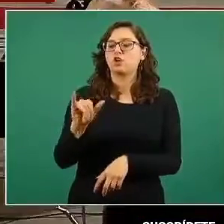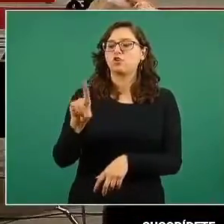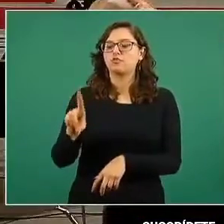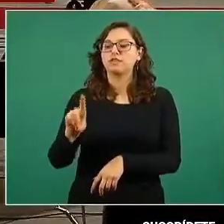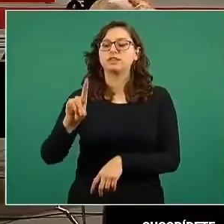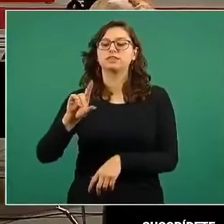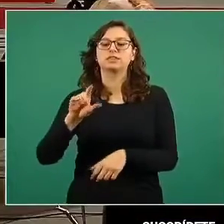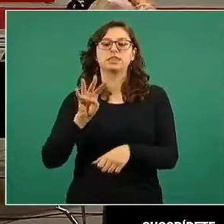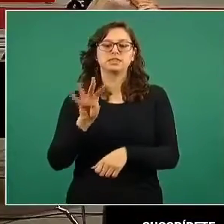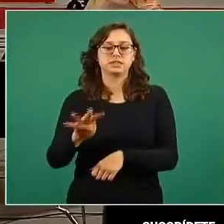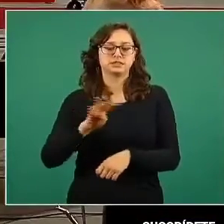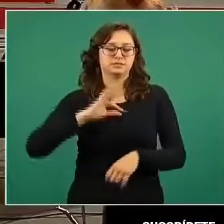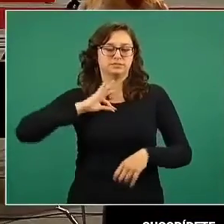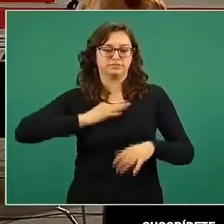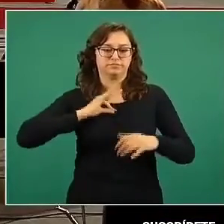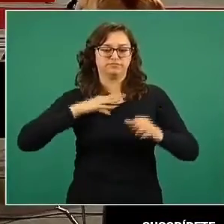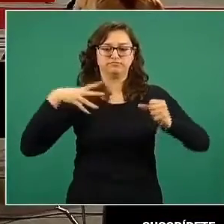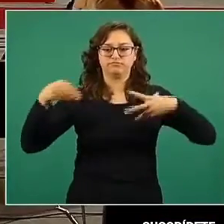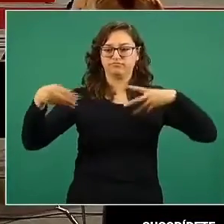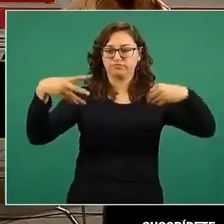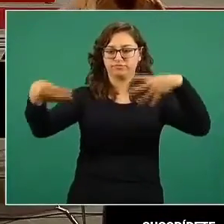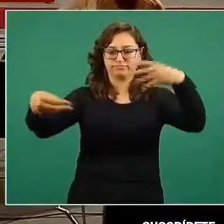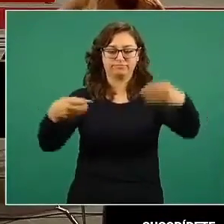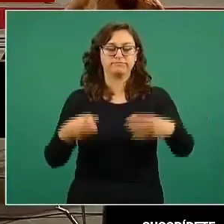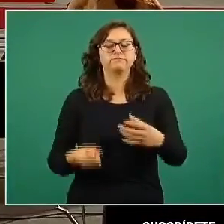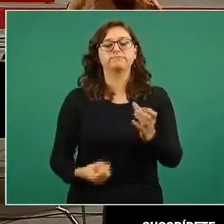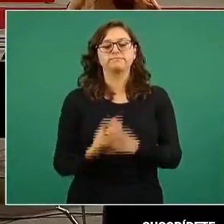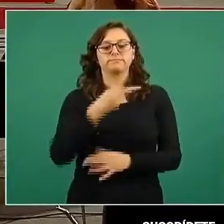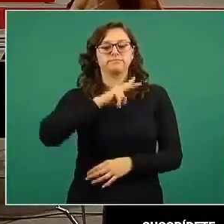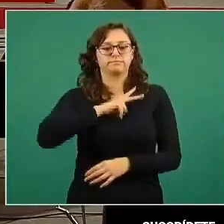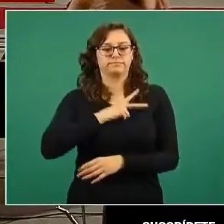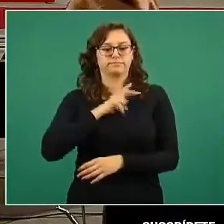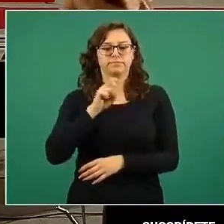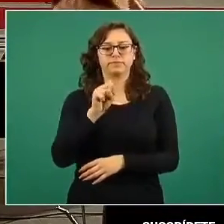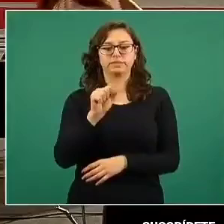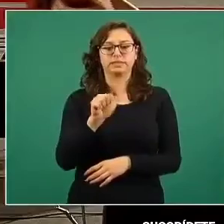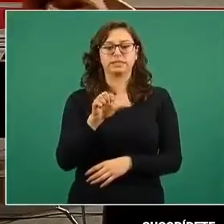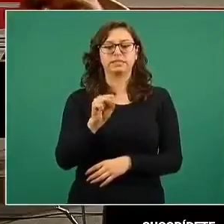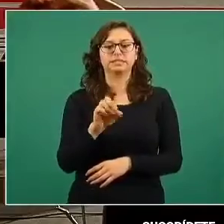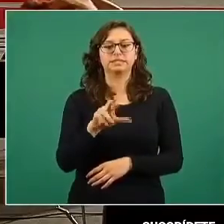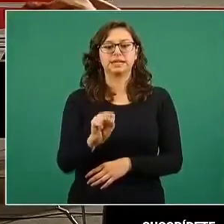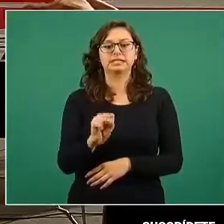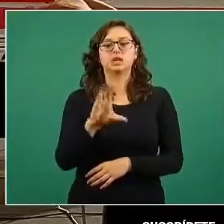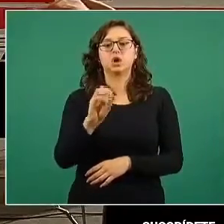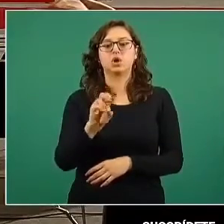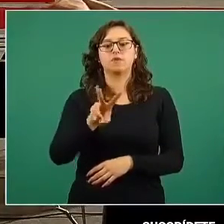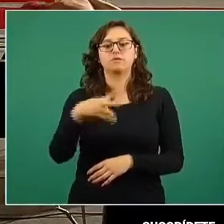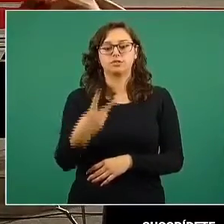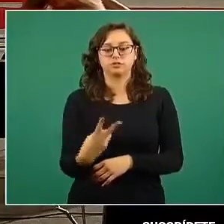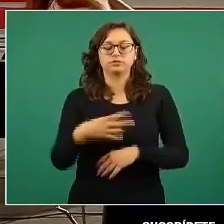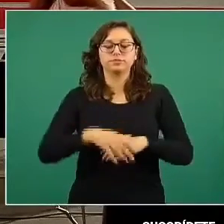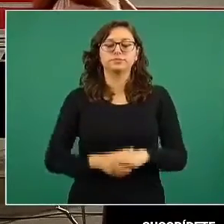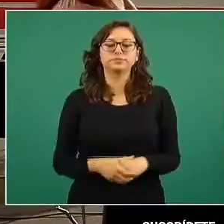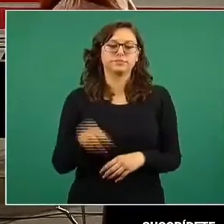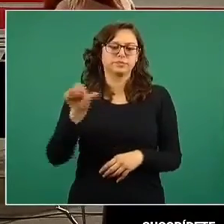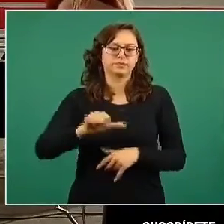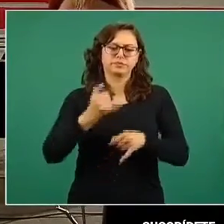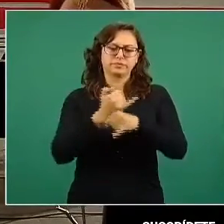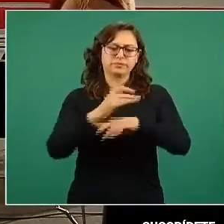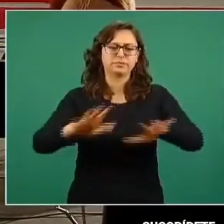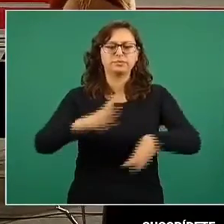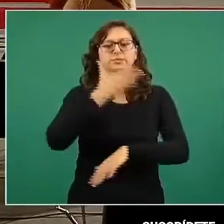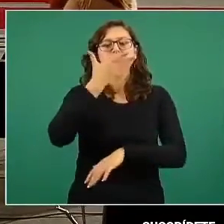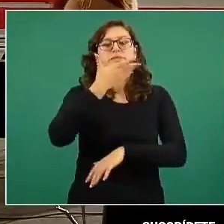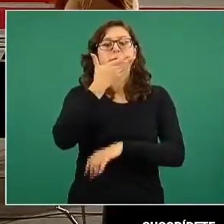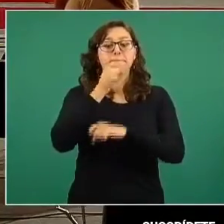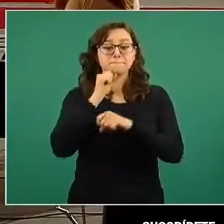por el coronavirus SARS-CoV-2. Hoy vamos a tener nuestro informe técnico diario y la actualización de la